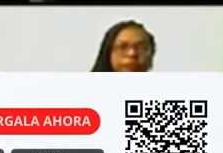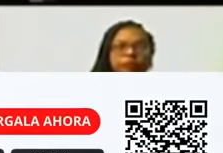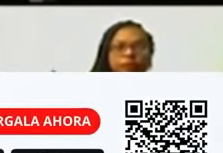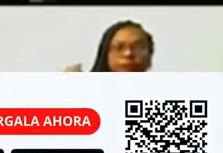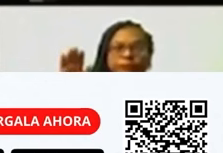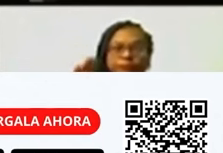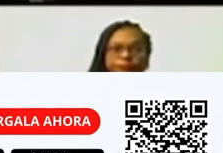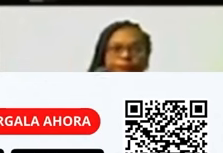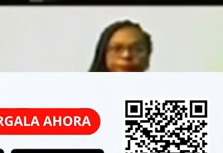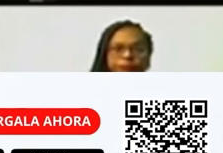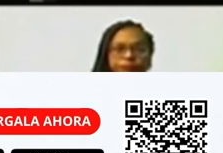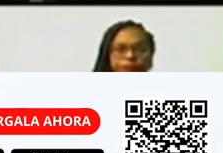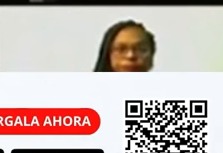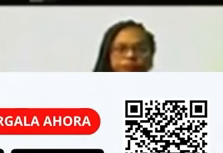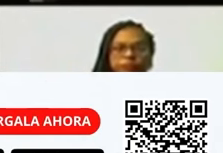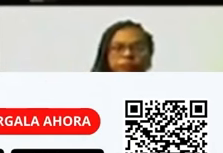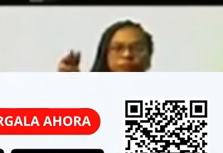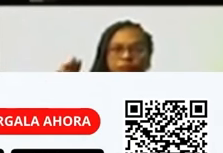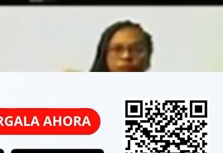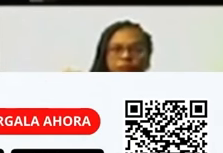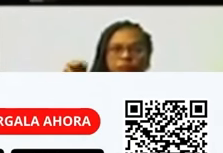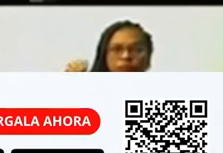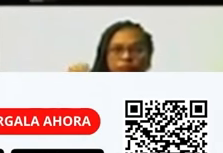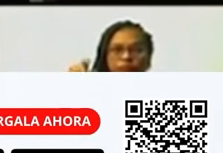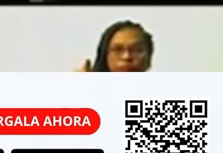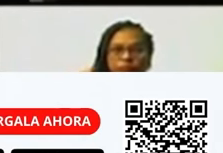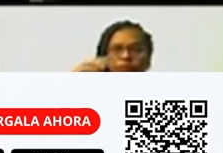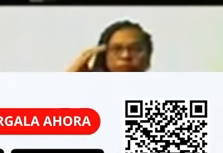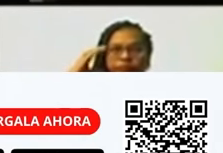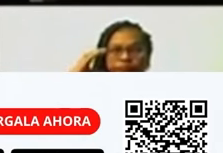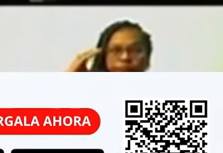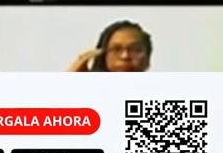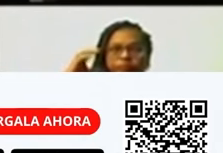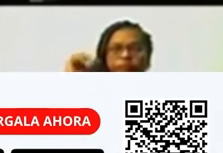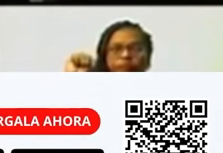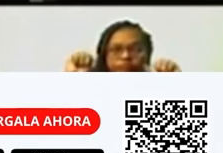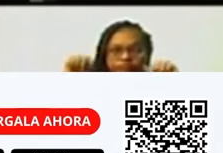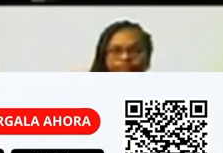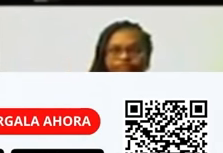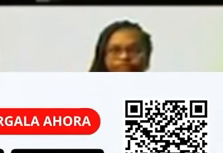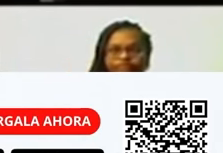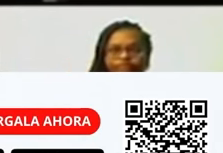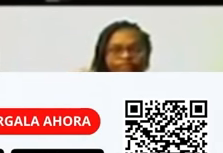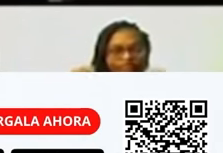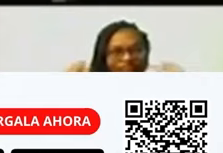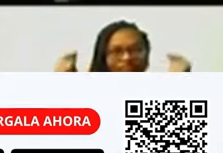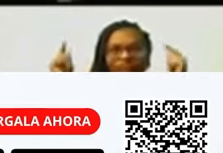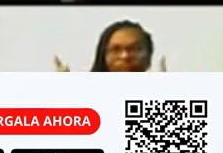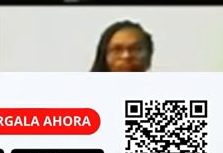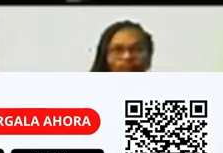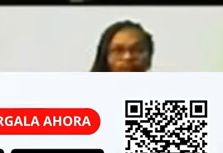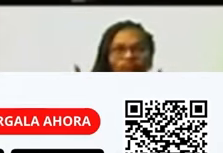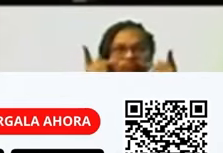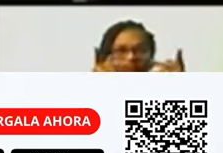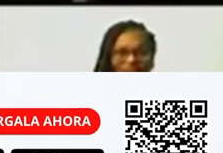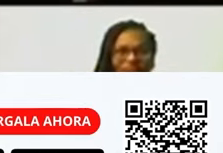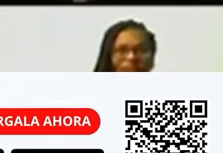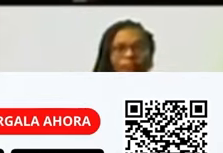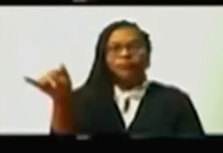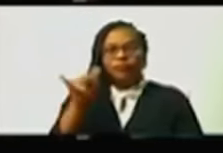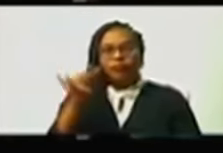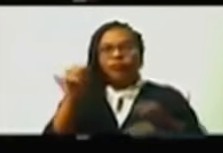vaya de emergencia a buscar esas situaciones, a resolver esas situaciones, pero también al Ministerio de